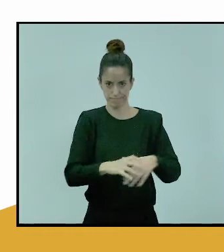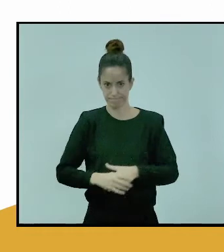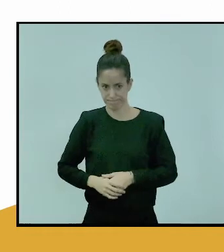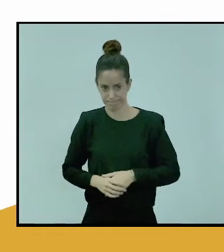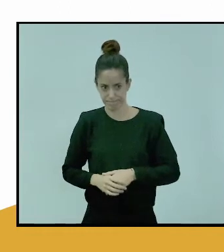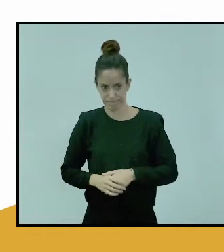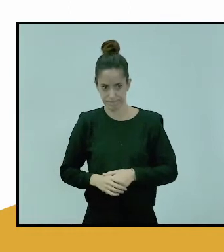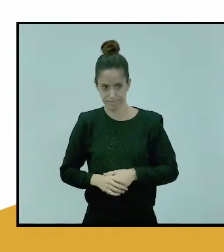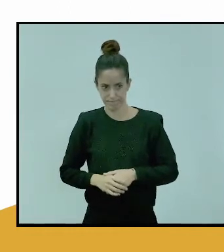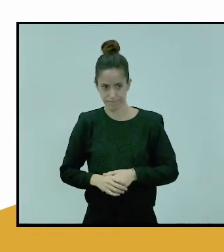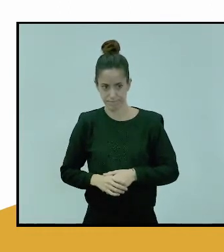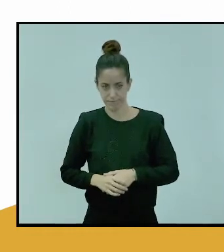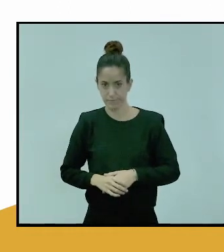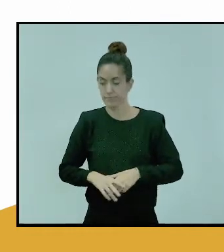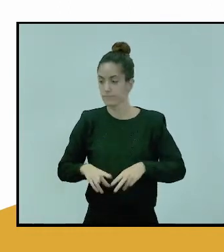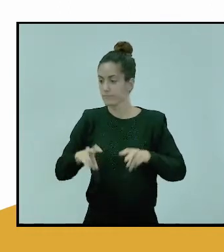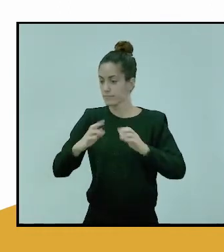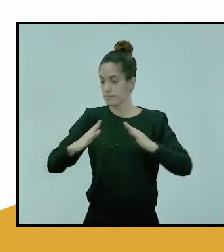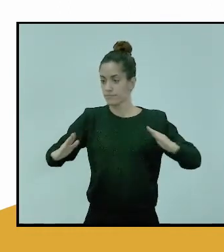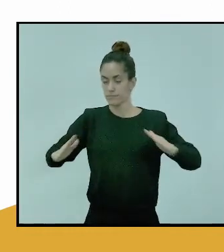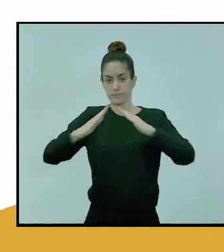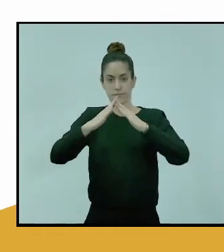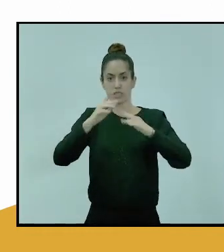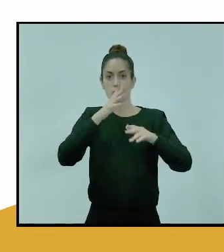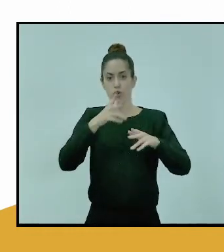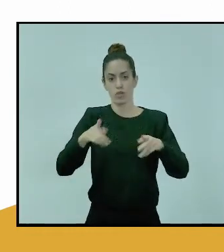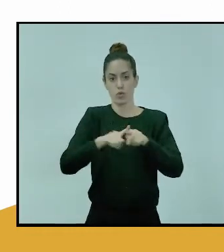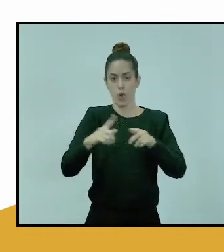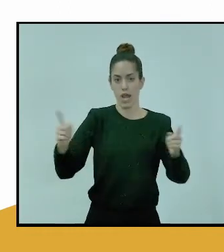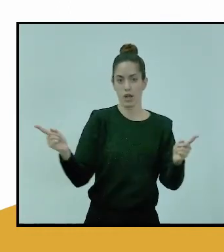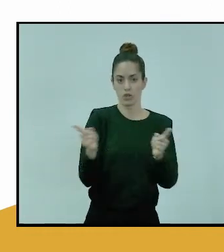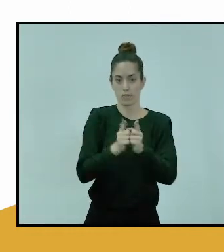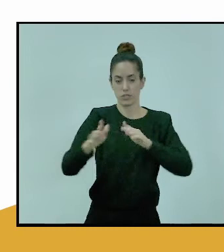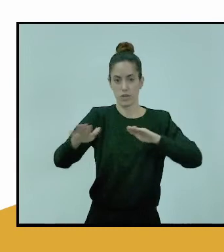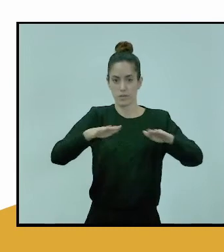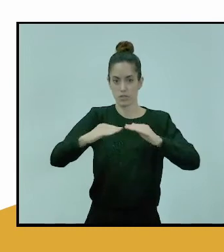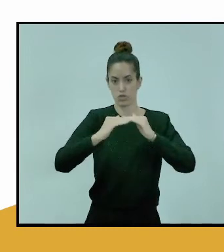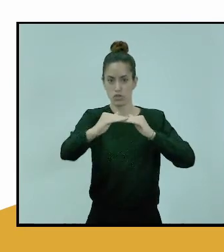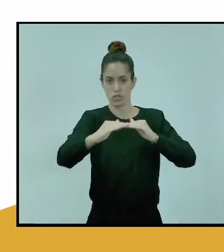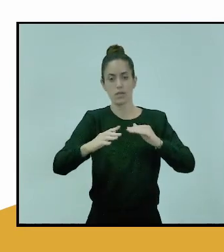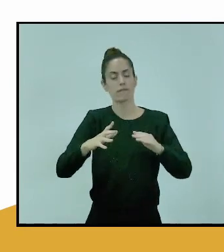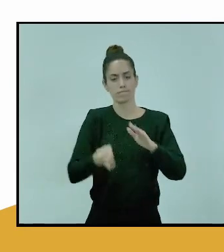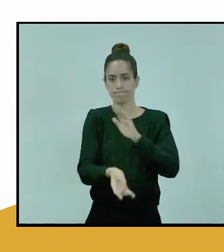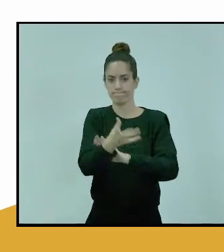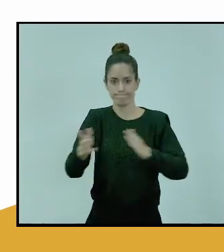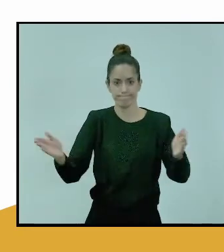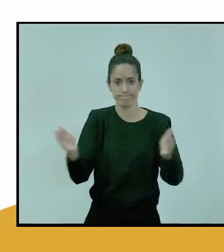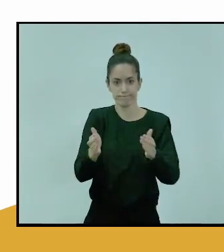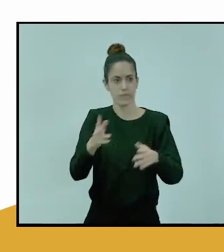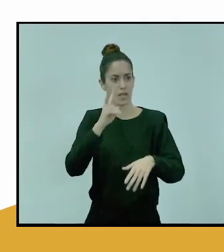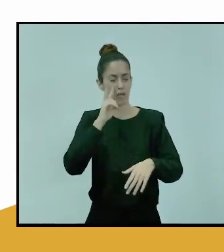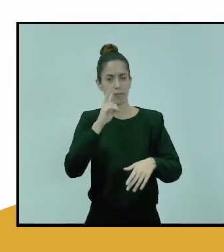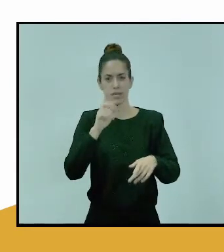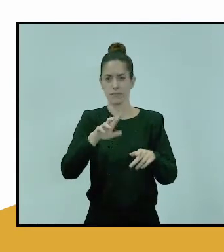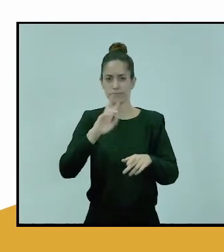Los pliegues en los enlosados se producen por los acortamientos durante la vibración horizontal. Fijaros